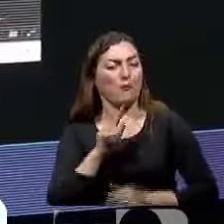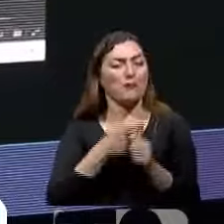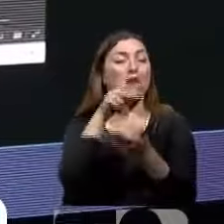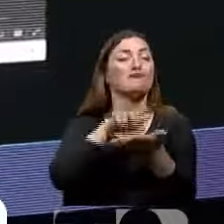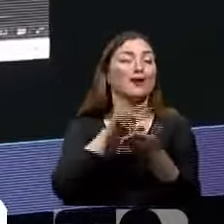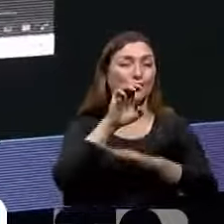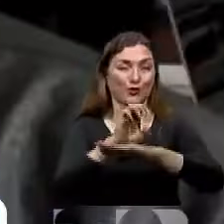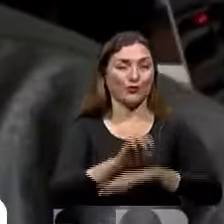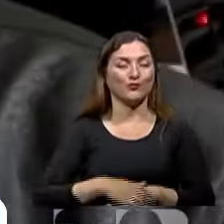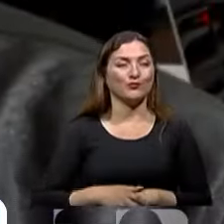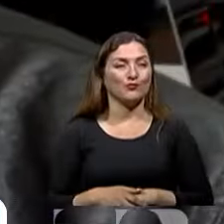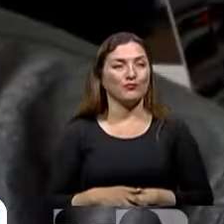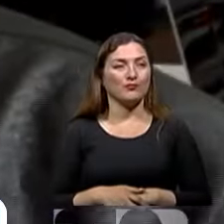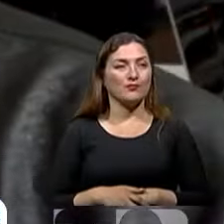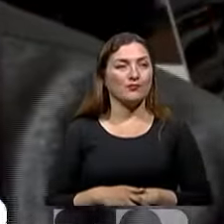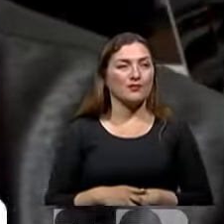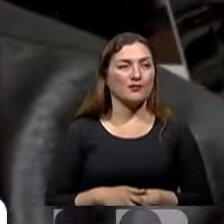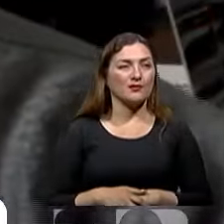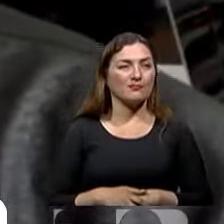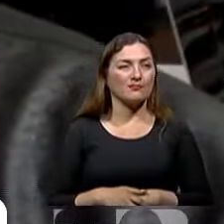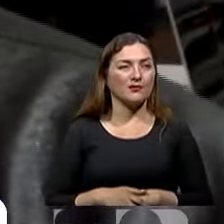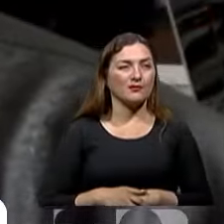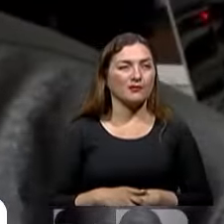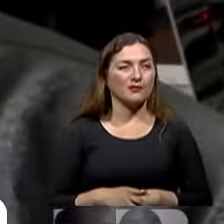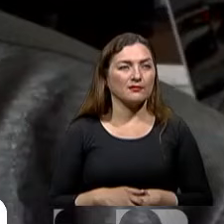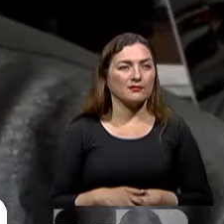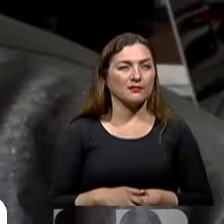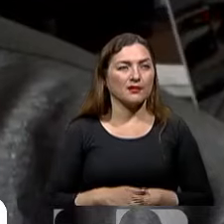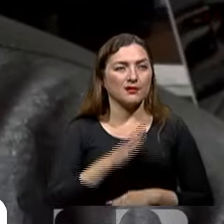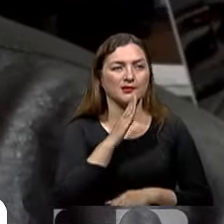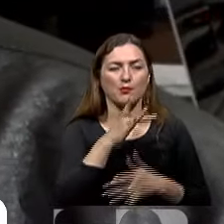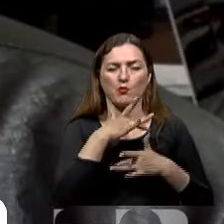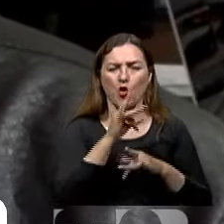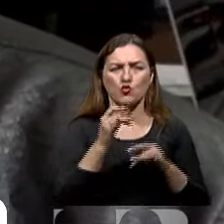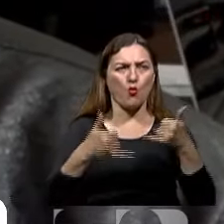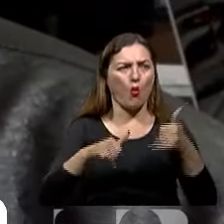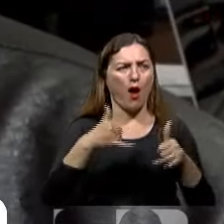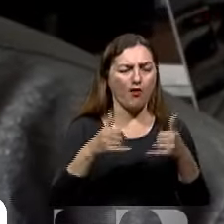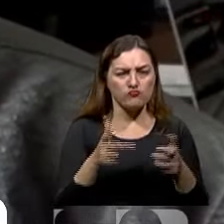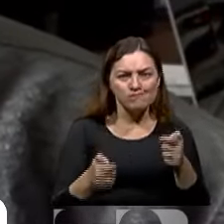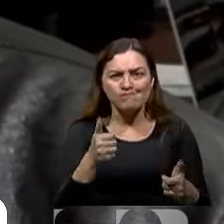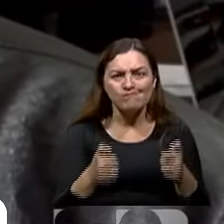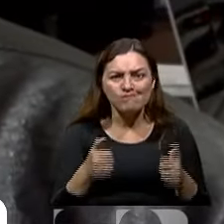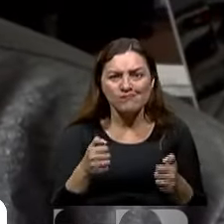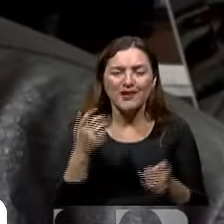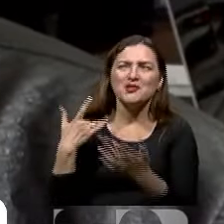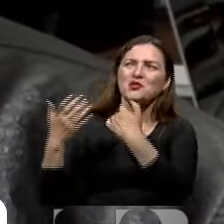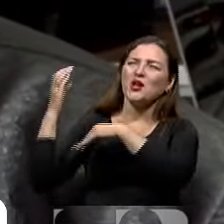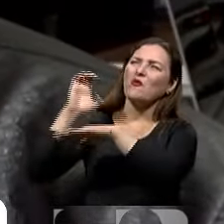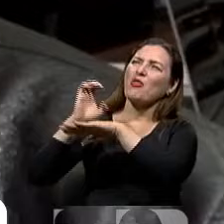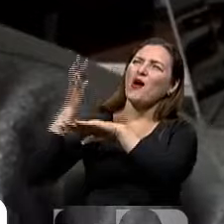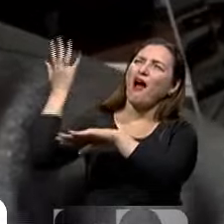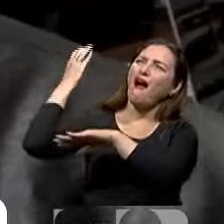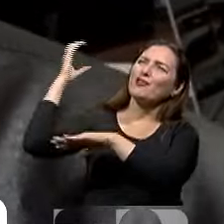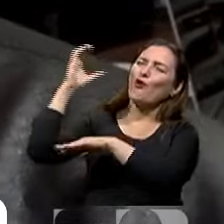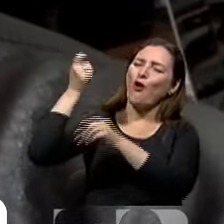primera vez en Ecuador. Pues siempre he tenido la afinidad por la tecnología, por los videojuegos y por la historia precolombina del Ecuador, ¿no? Yo